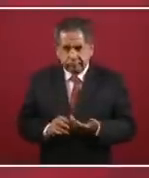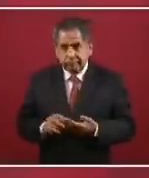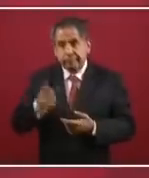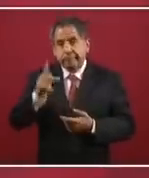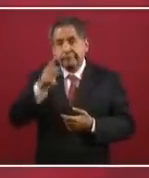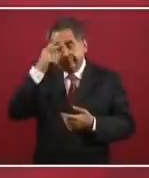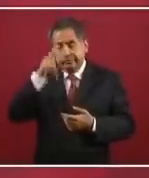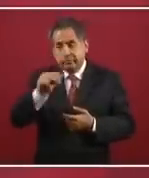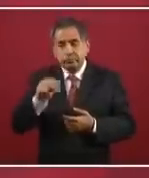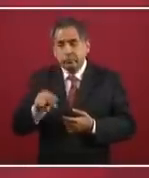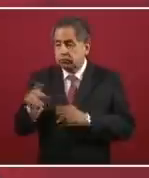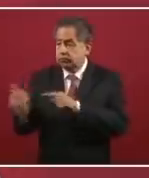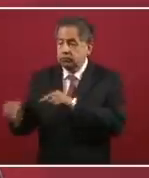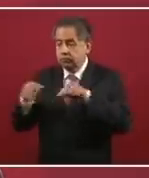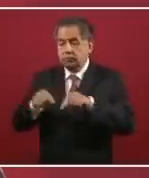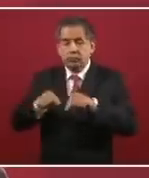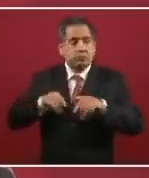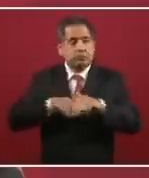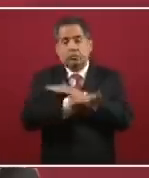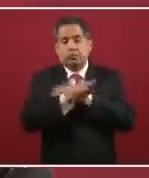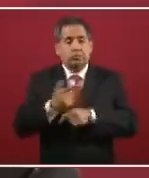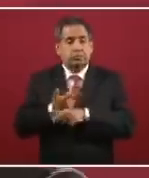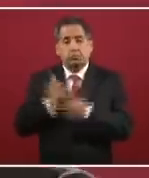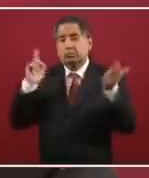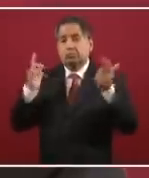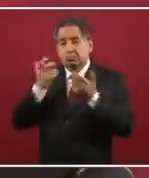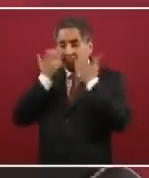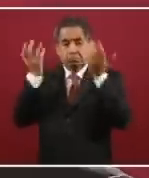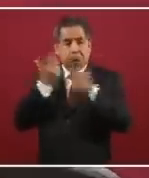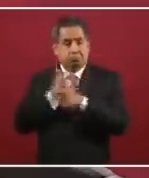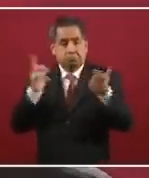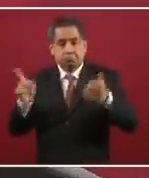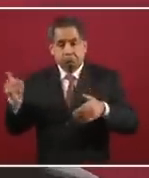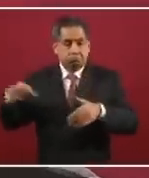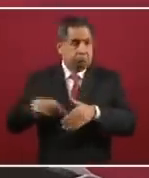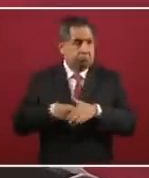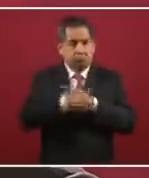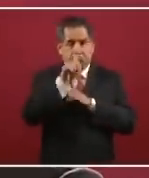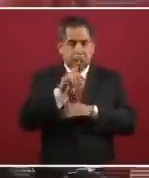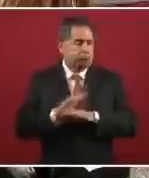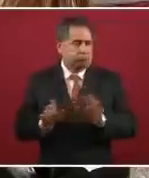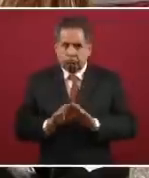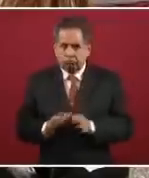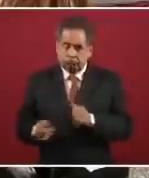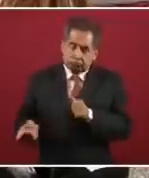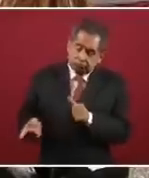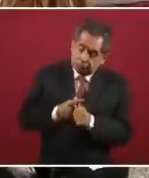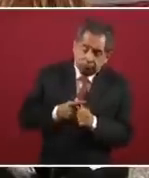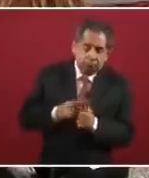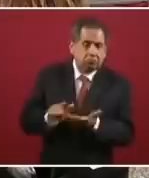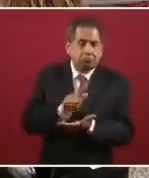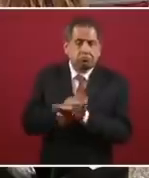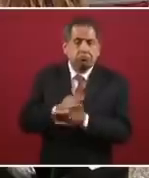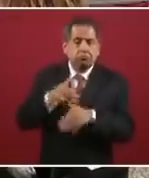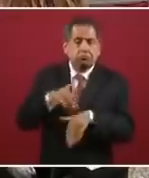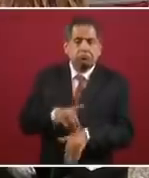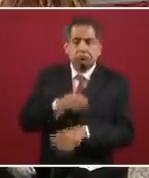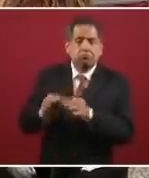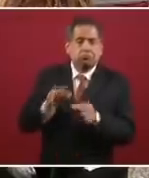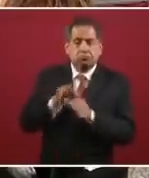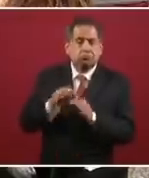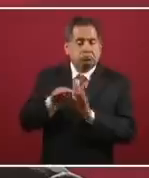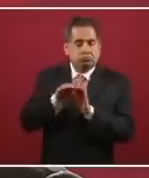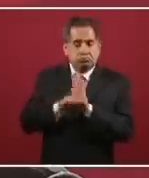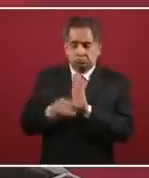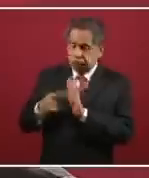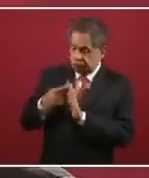no es un país de paso para que cualquier persona pase a través de nuestro territorio sin cumplir nuestras leyes, porque eso